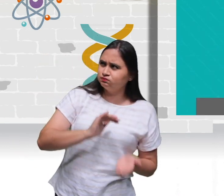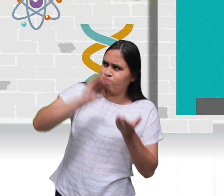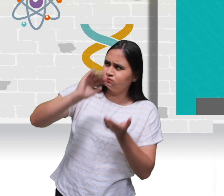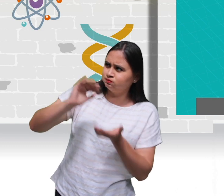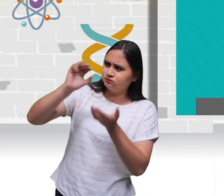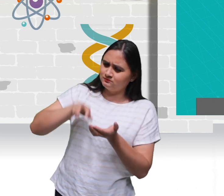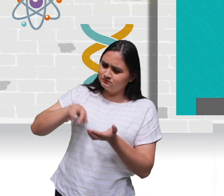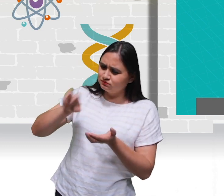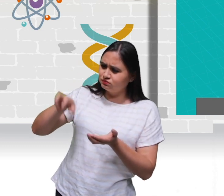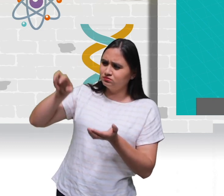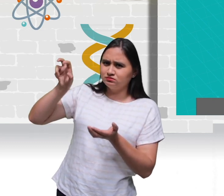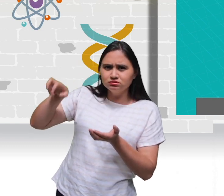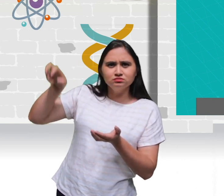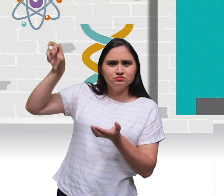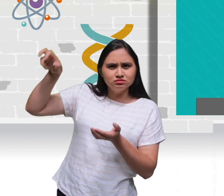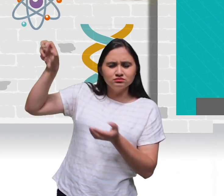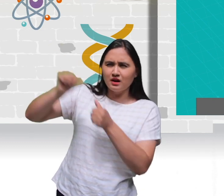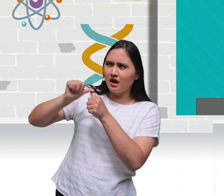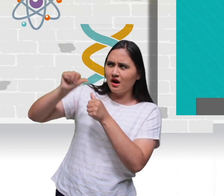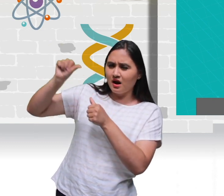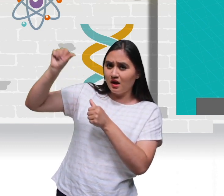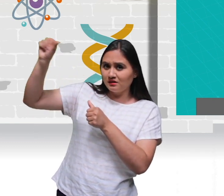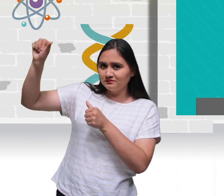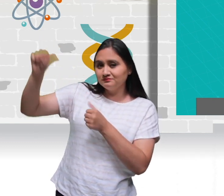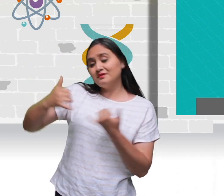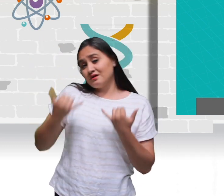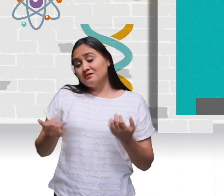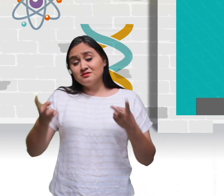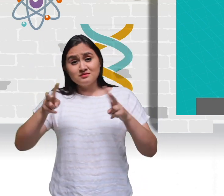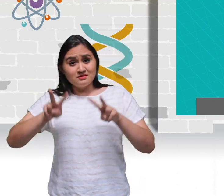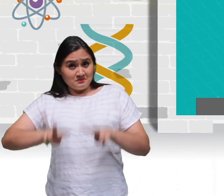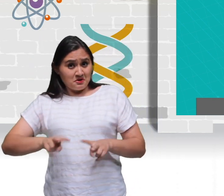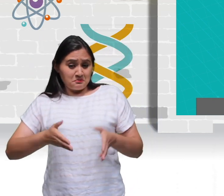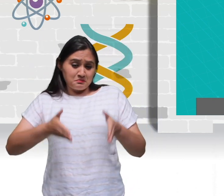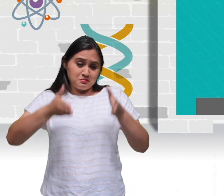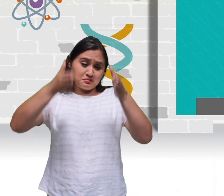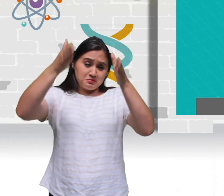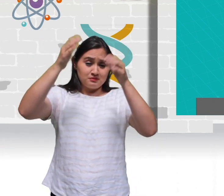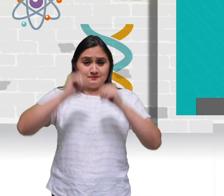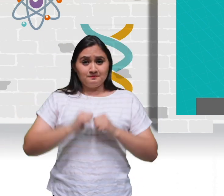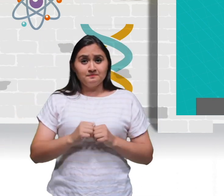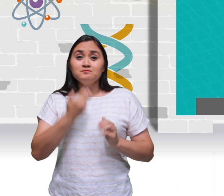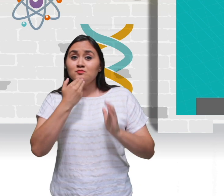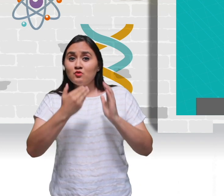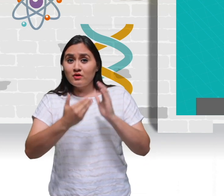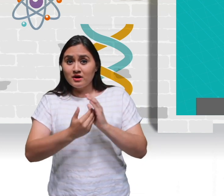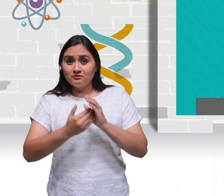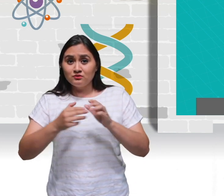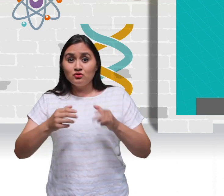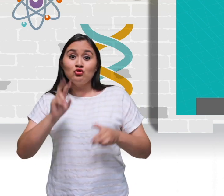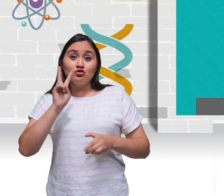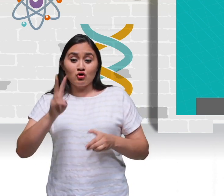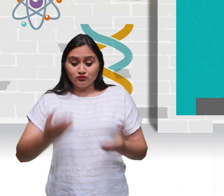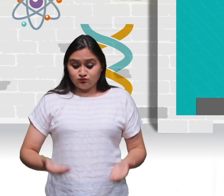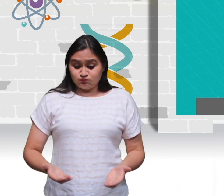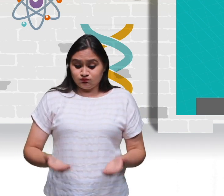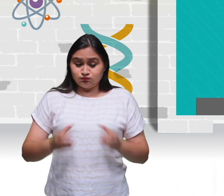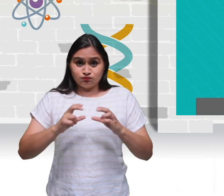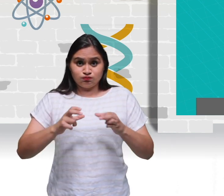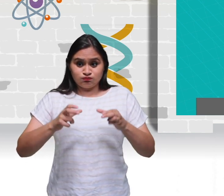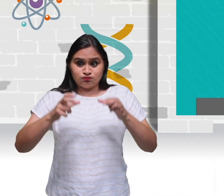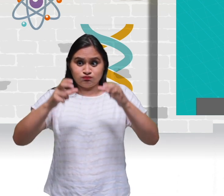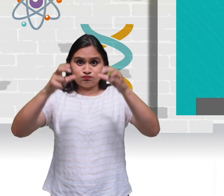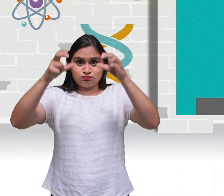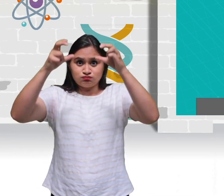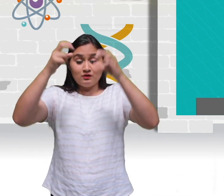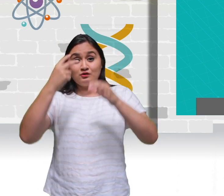a las áreas más elevadas de las construcciones. Hoy en día también lo hacemos. Si subimos 2 pisos con una carga en